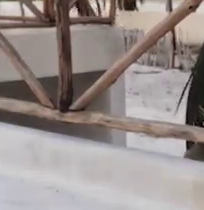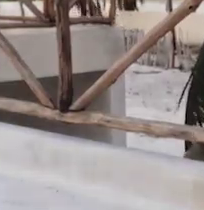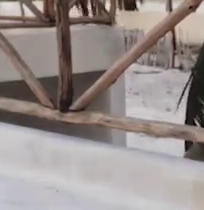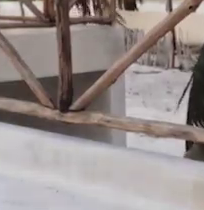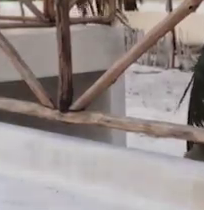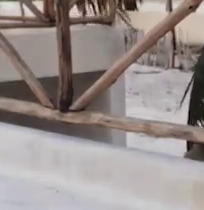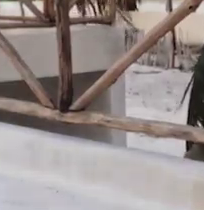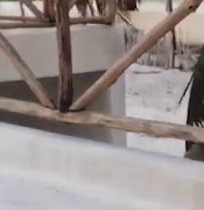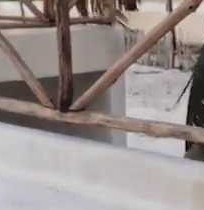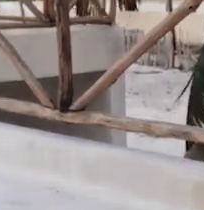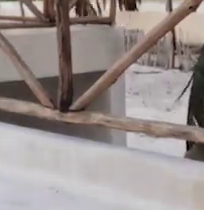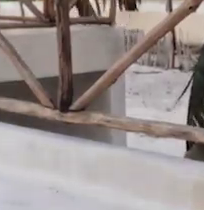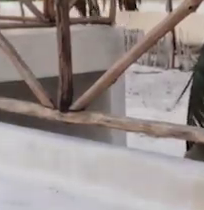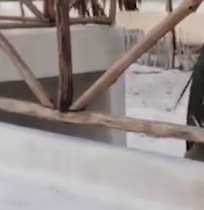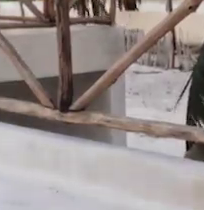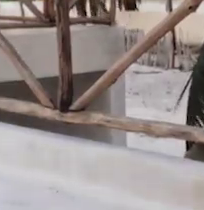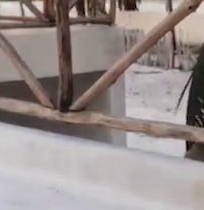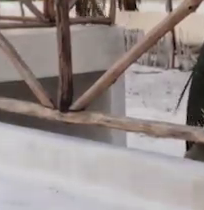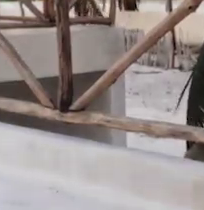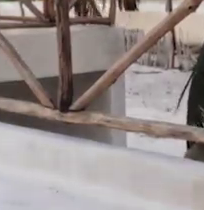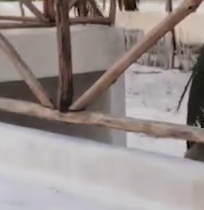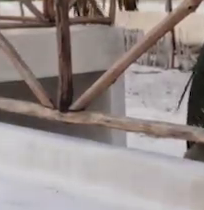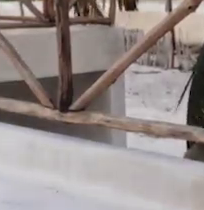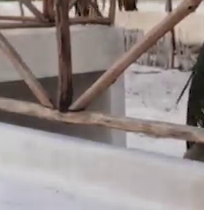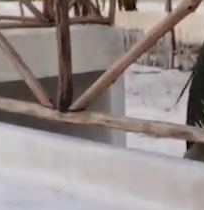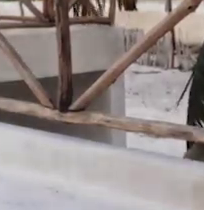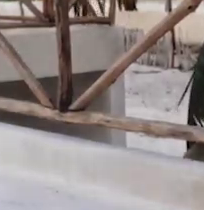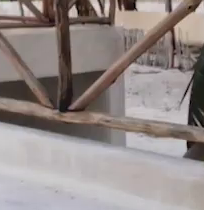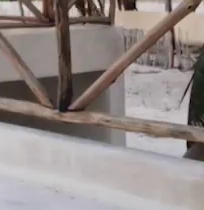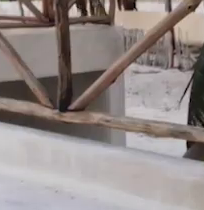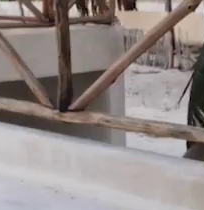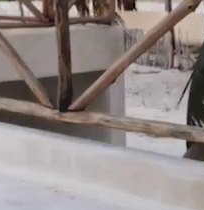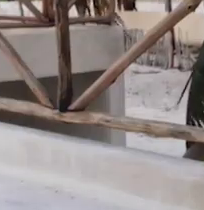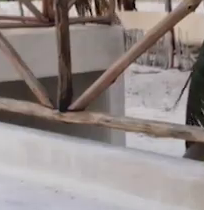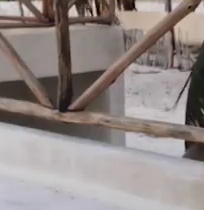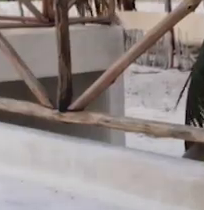van a ser squats con isometría.